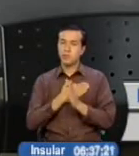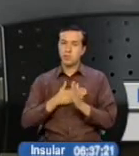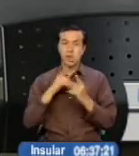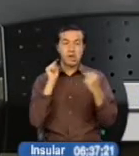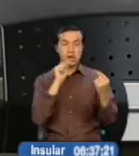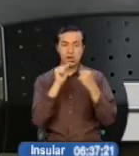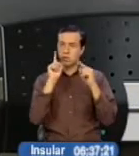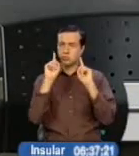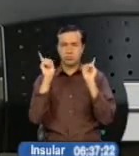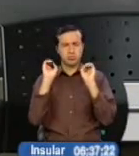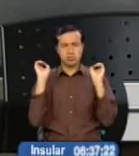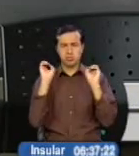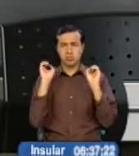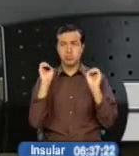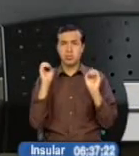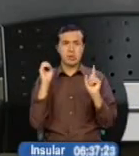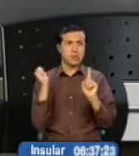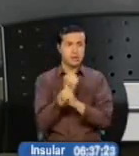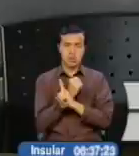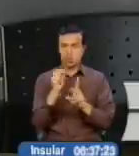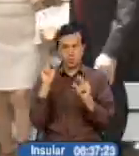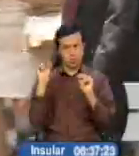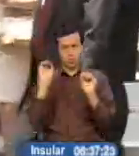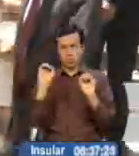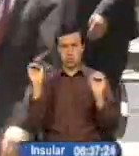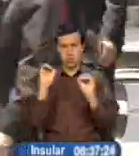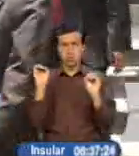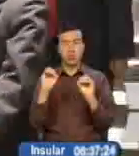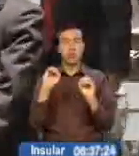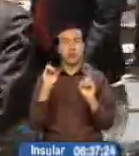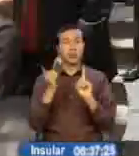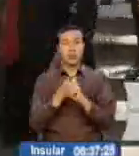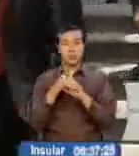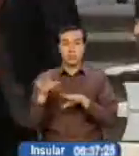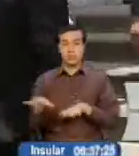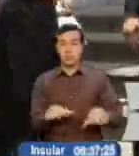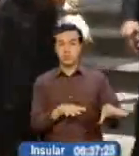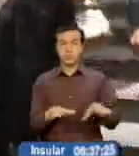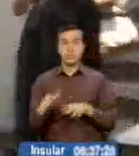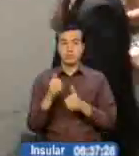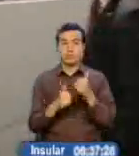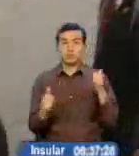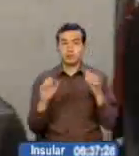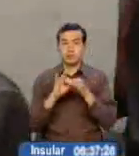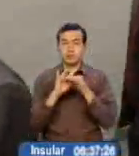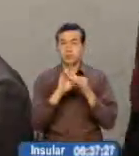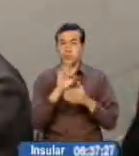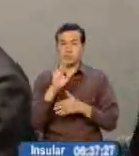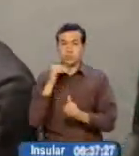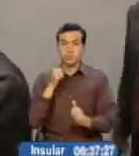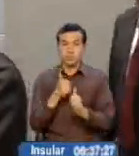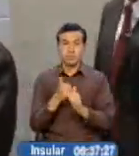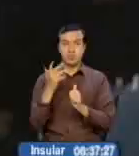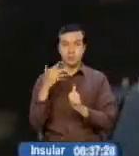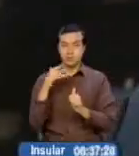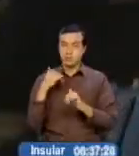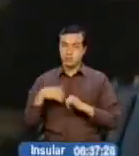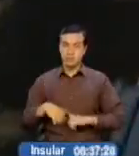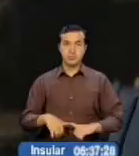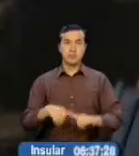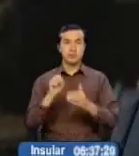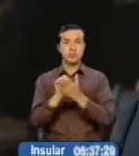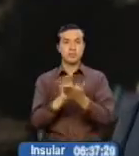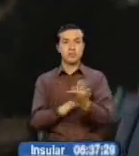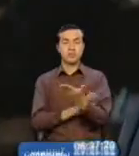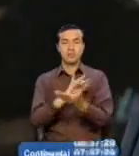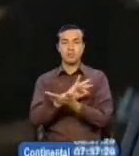confronten. Y peor, de manera agresiva. Son las primeras actividades de los candidatos de Alianza País de cara a alcanzar la continuidad del